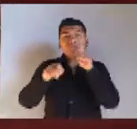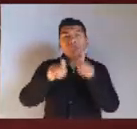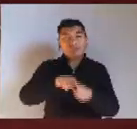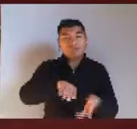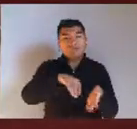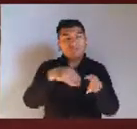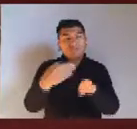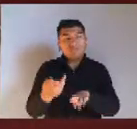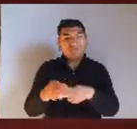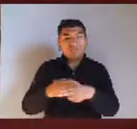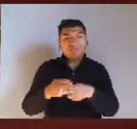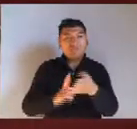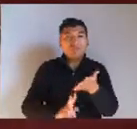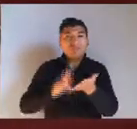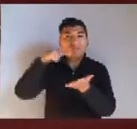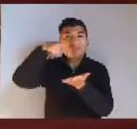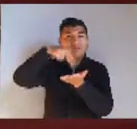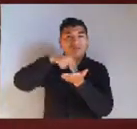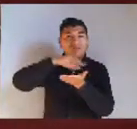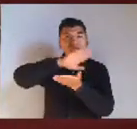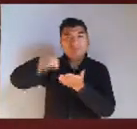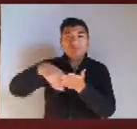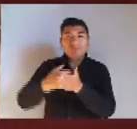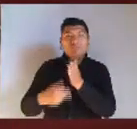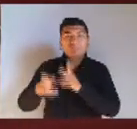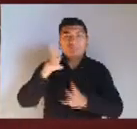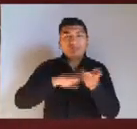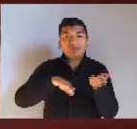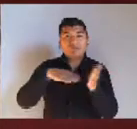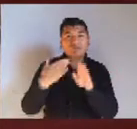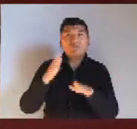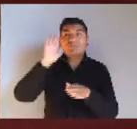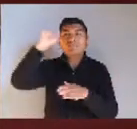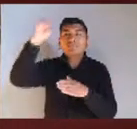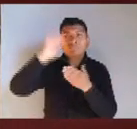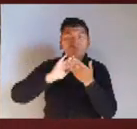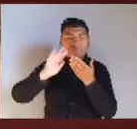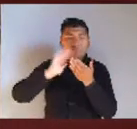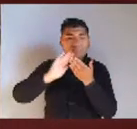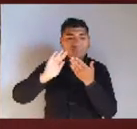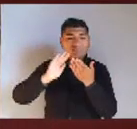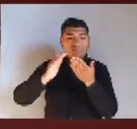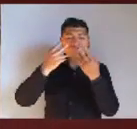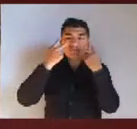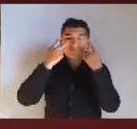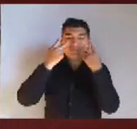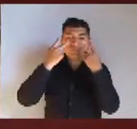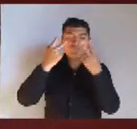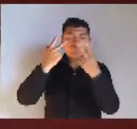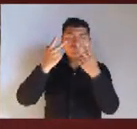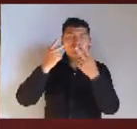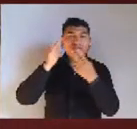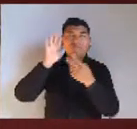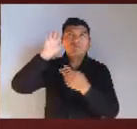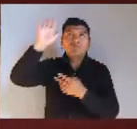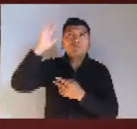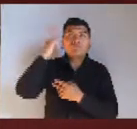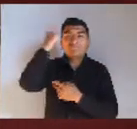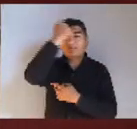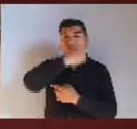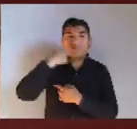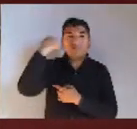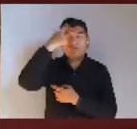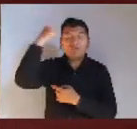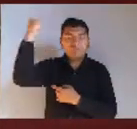esperanza de la resurrección y de todos los que han muerto en tu misericordia. Admítelos a contemplar la luz de tu